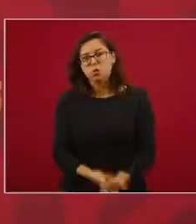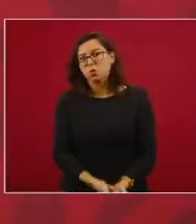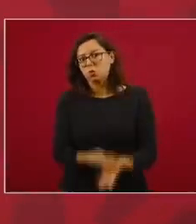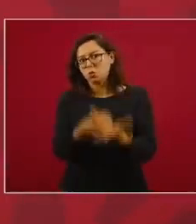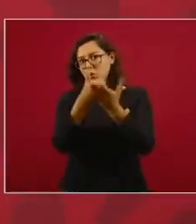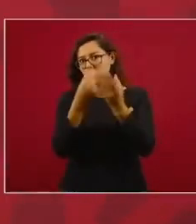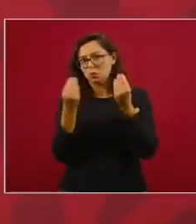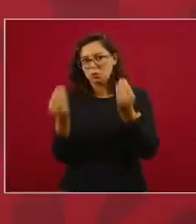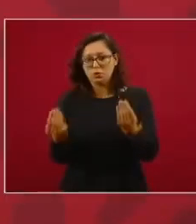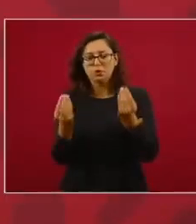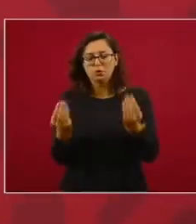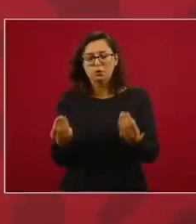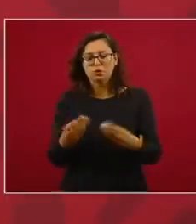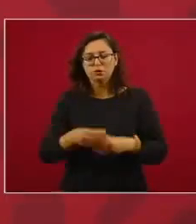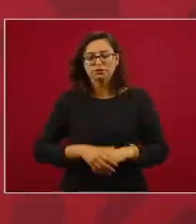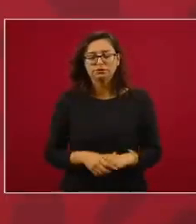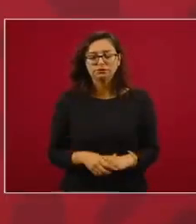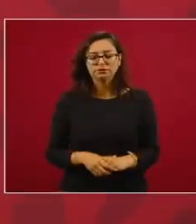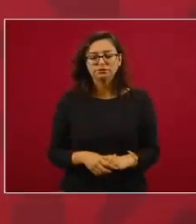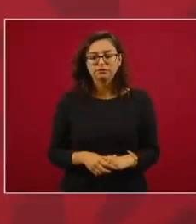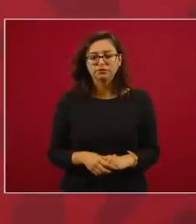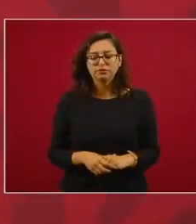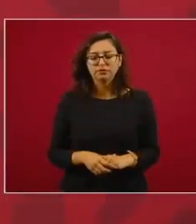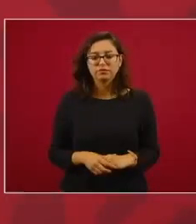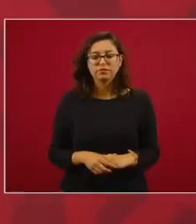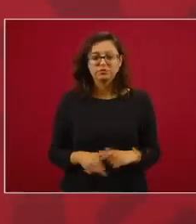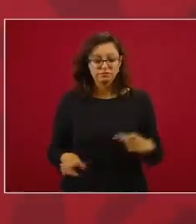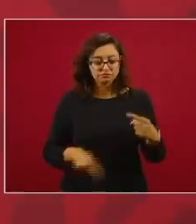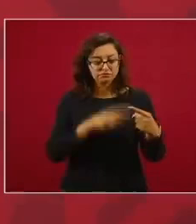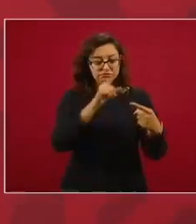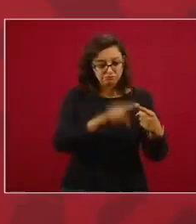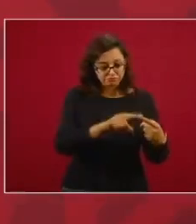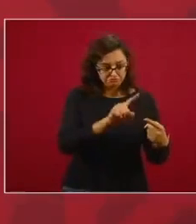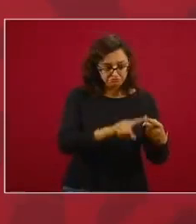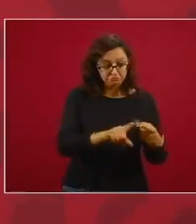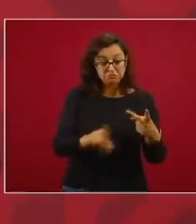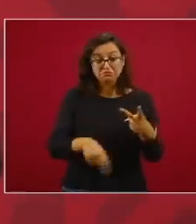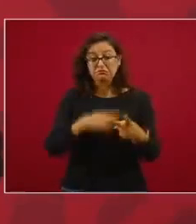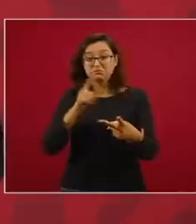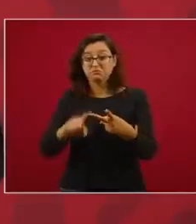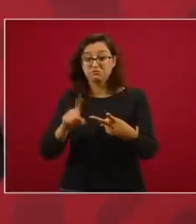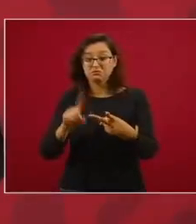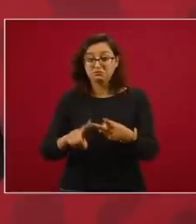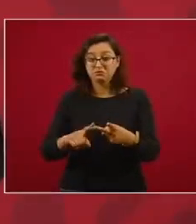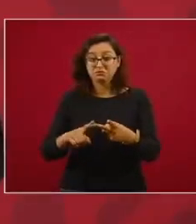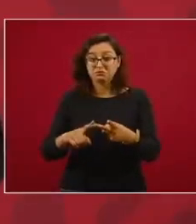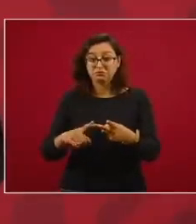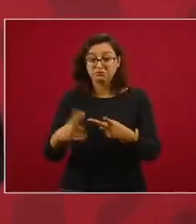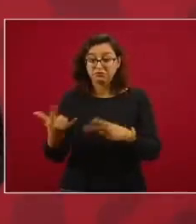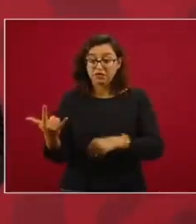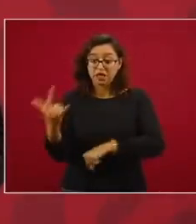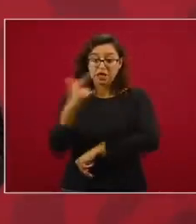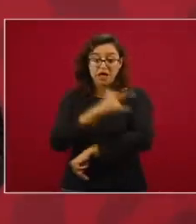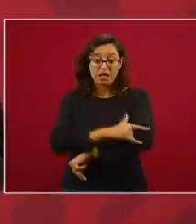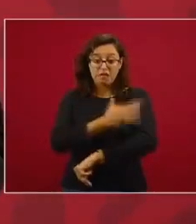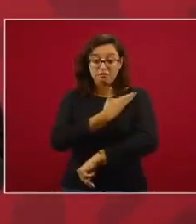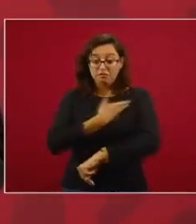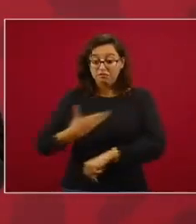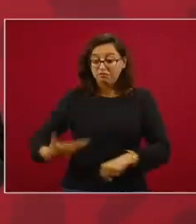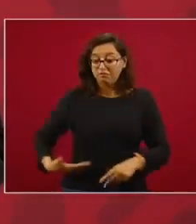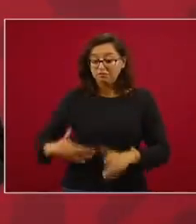Esto con la rifa que estamos haciendo del avión presidencial, que es también para equipos médicos,